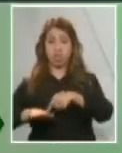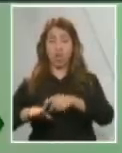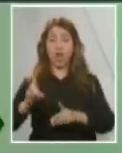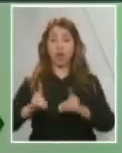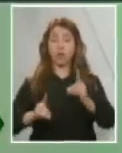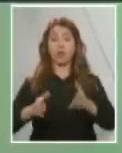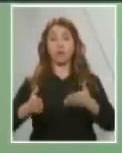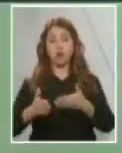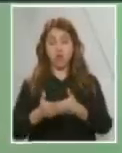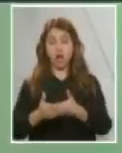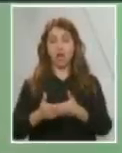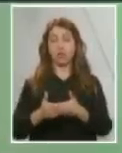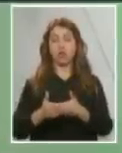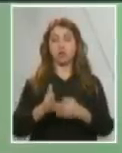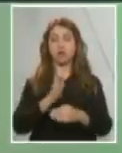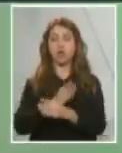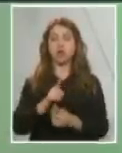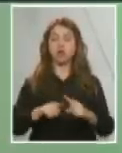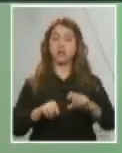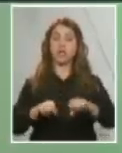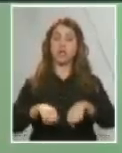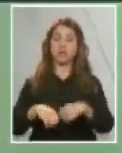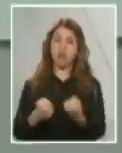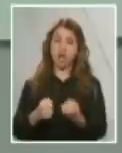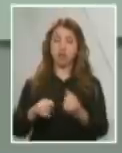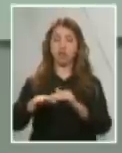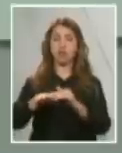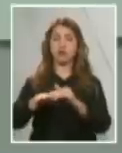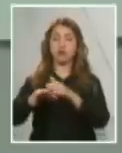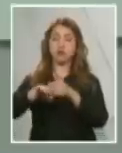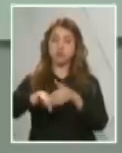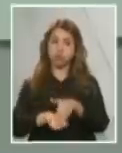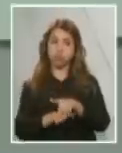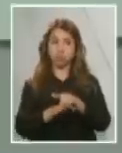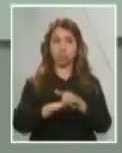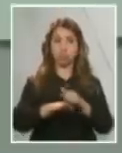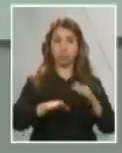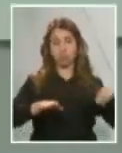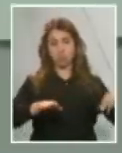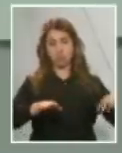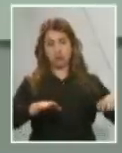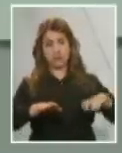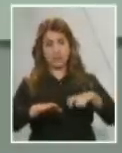además están quebradas, claro. Hay desniveles. Por eso ando por la calle.